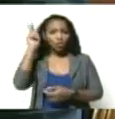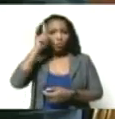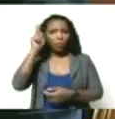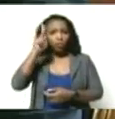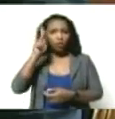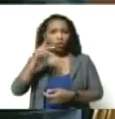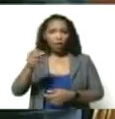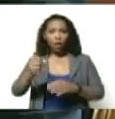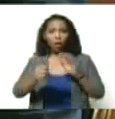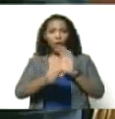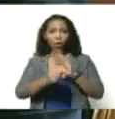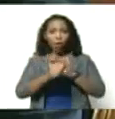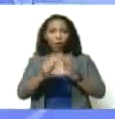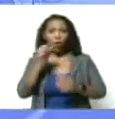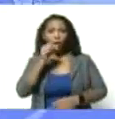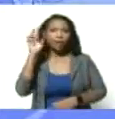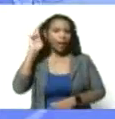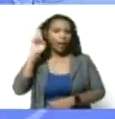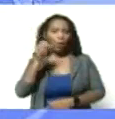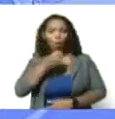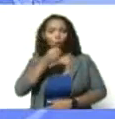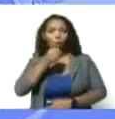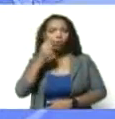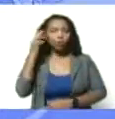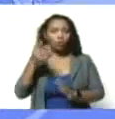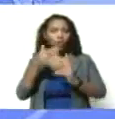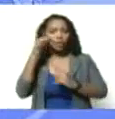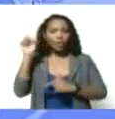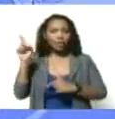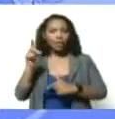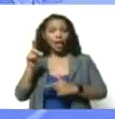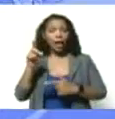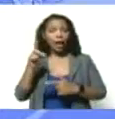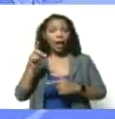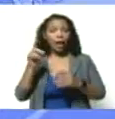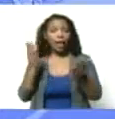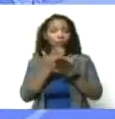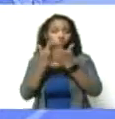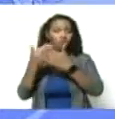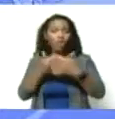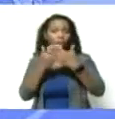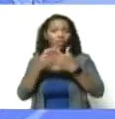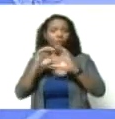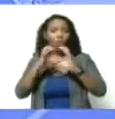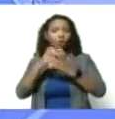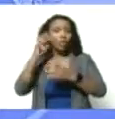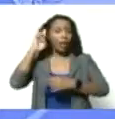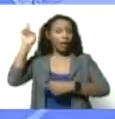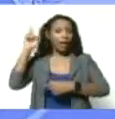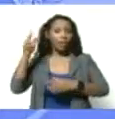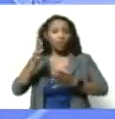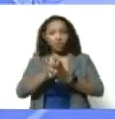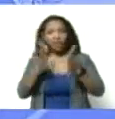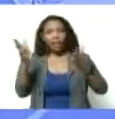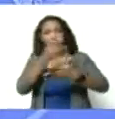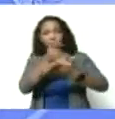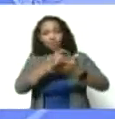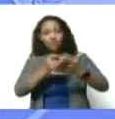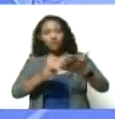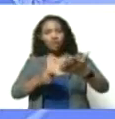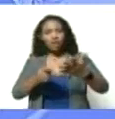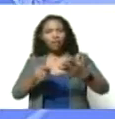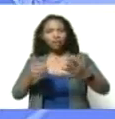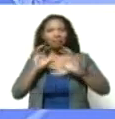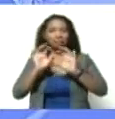de, locución, gran pedagogo, él fue alumno en la clase de locución, gran escritor, es humor